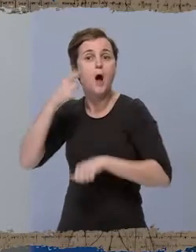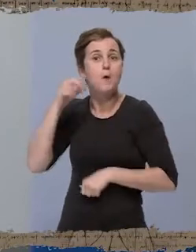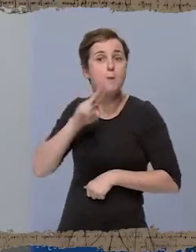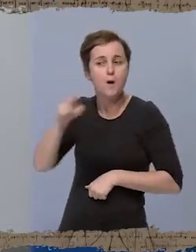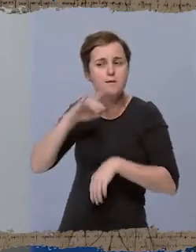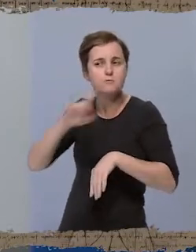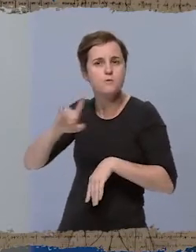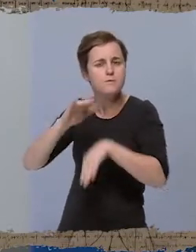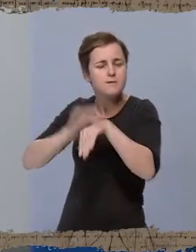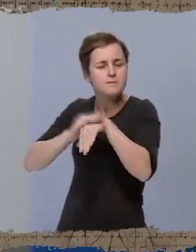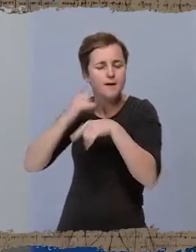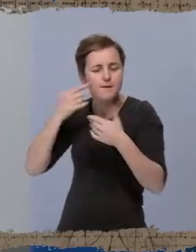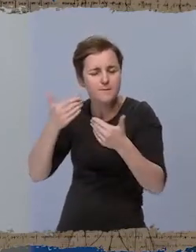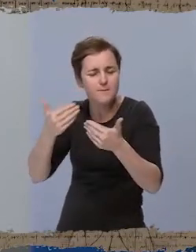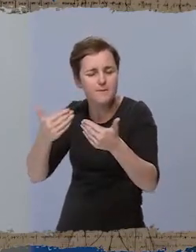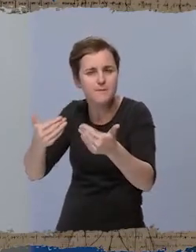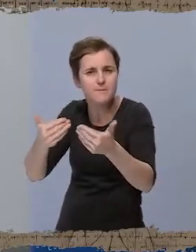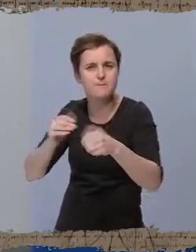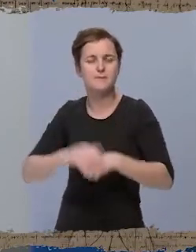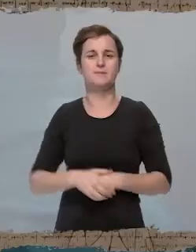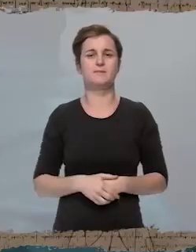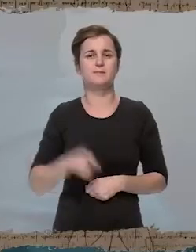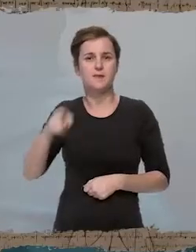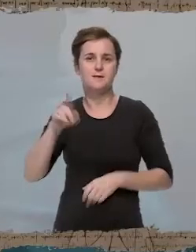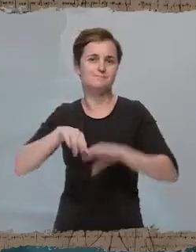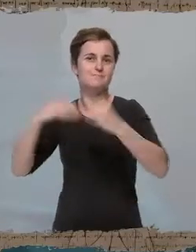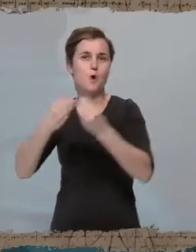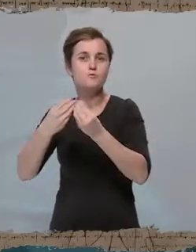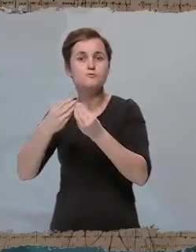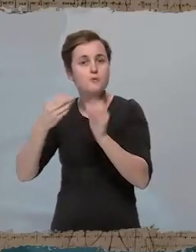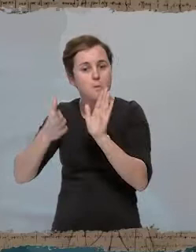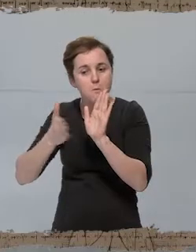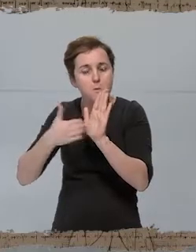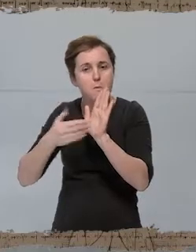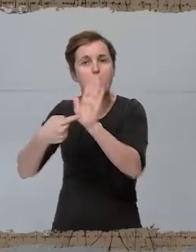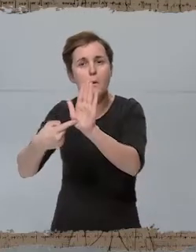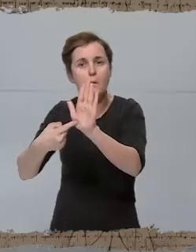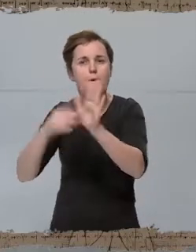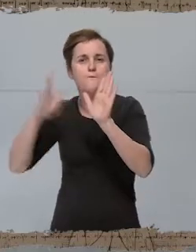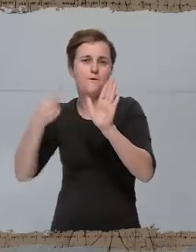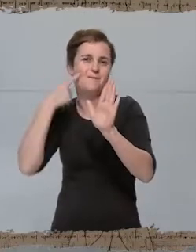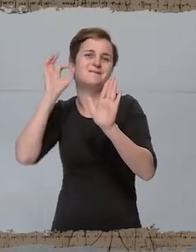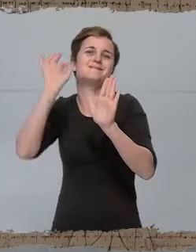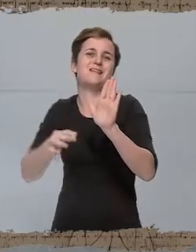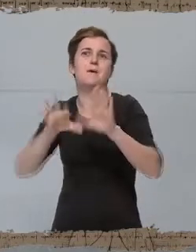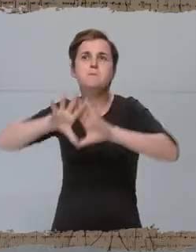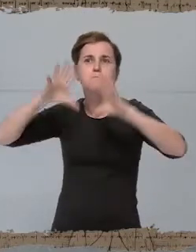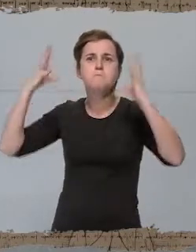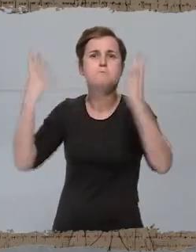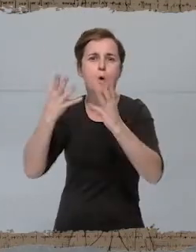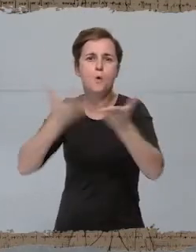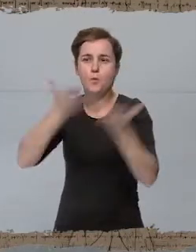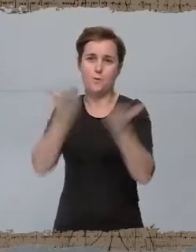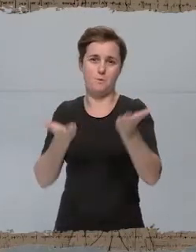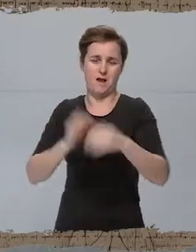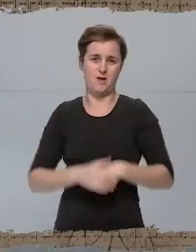y científicas estudian todo el tiempo y sus conclusiones terminan siendo un saber más del mundo